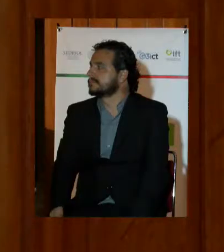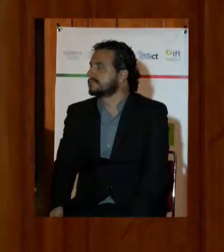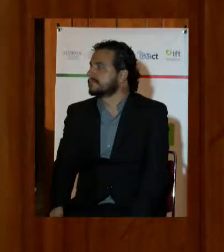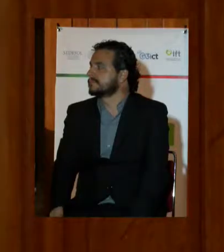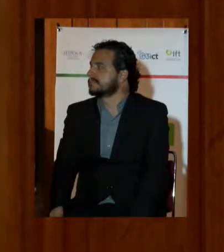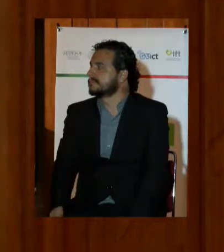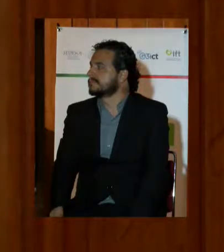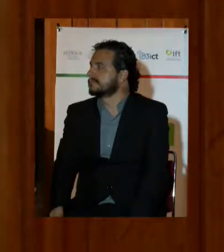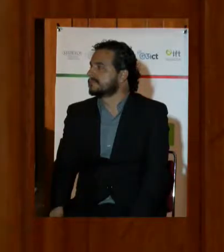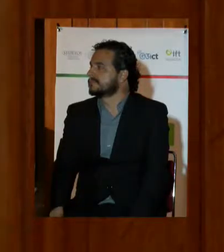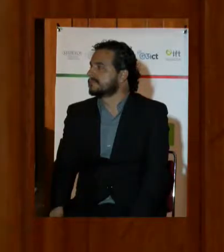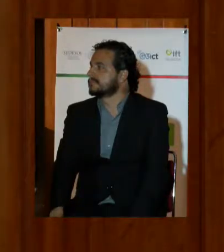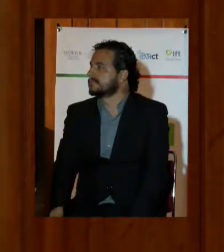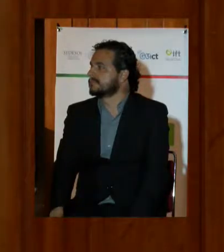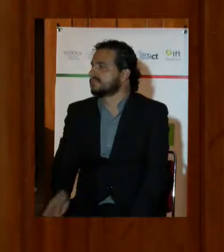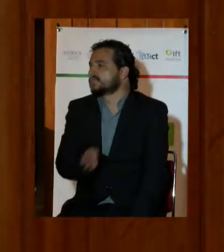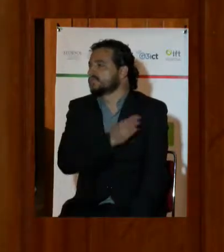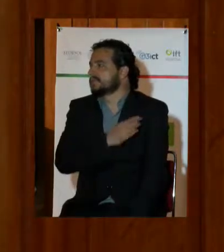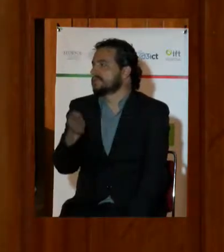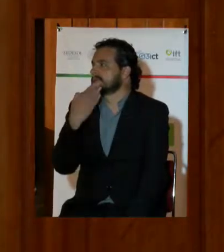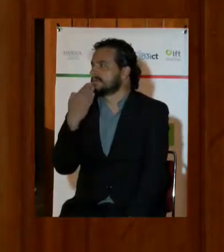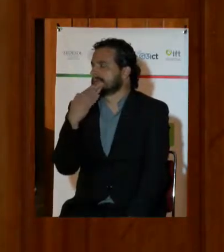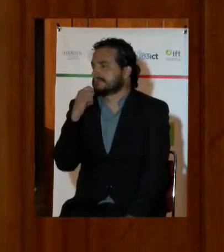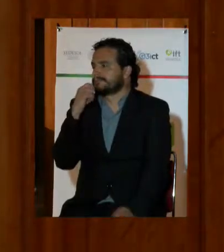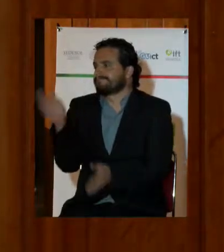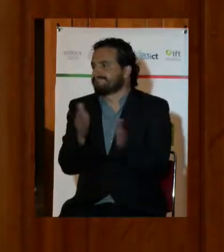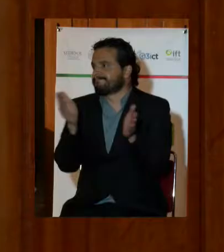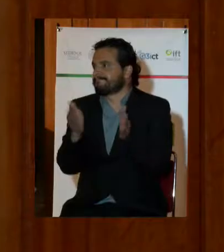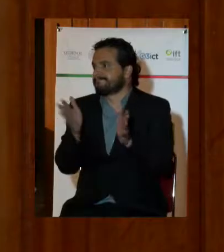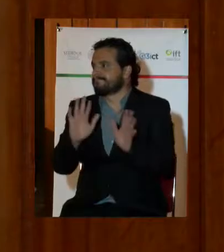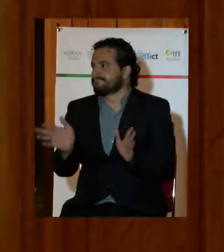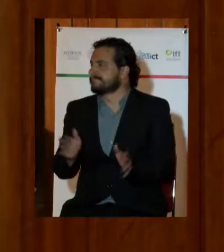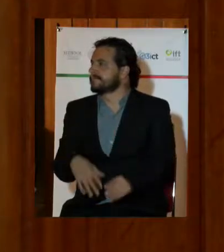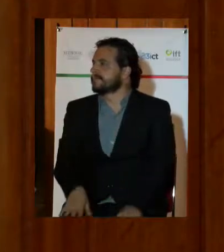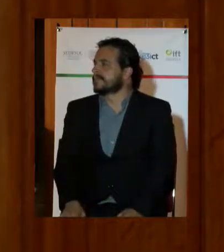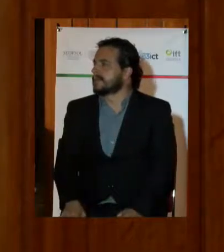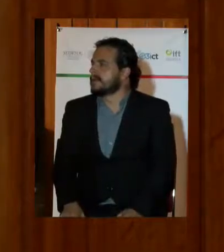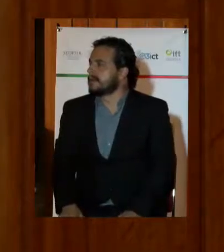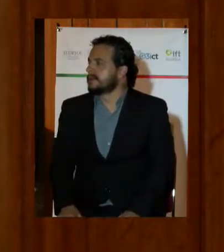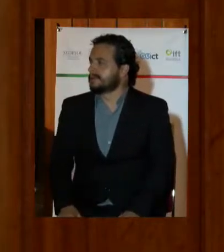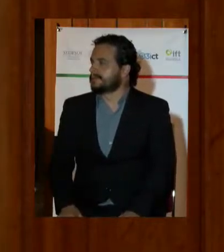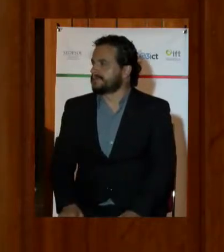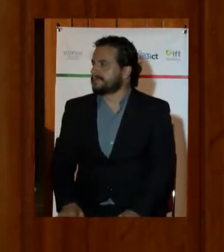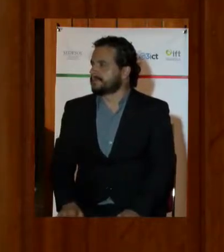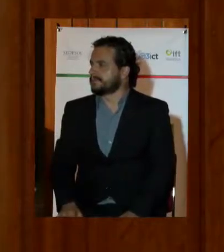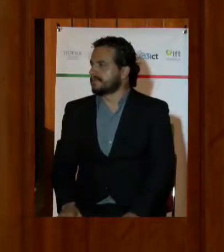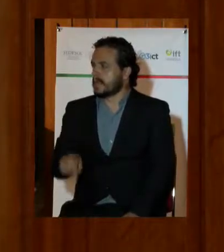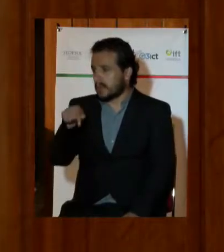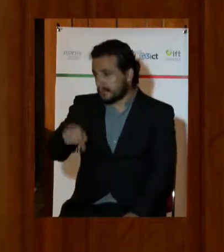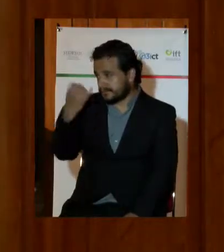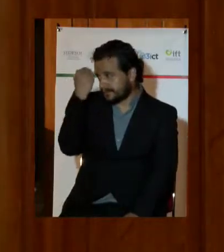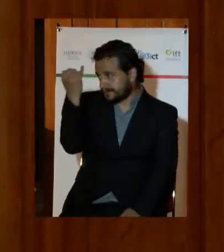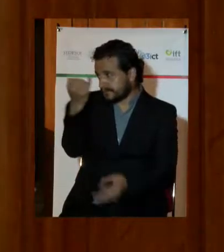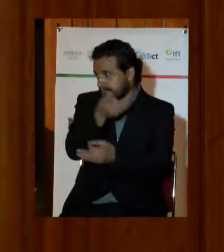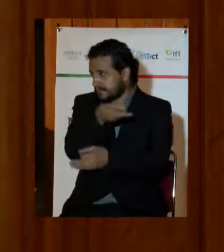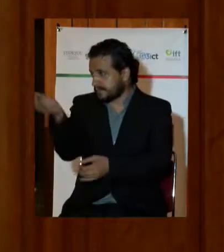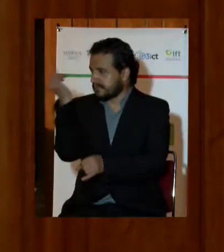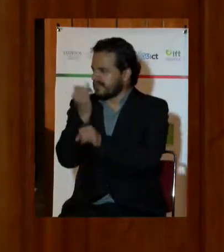En lo que pone en la siguiente lámina. Quisiera que nos imagináramos qué sería la vida hoy en día sin